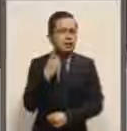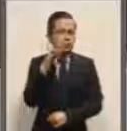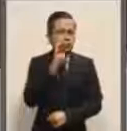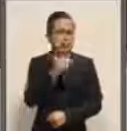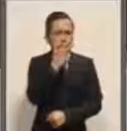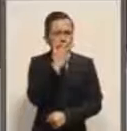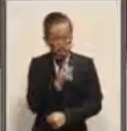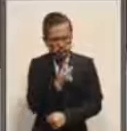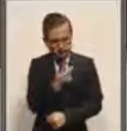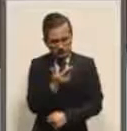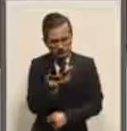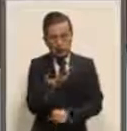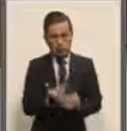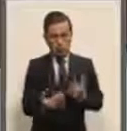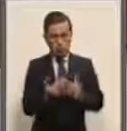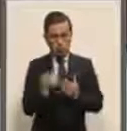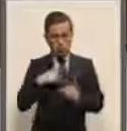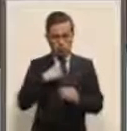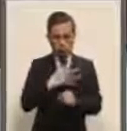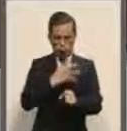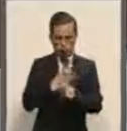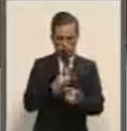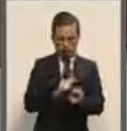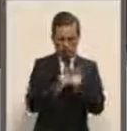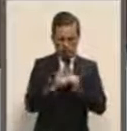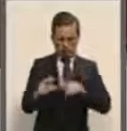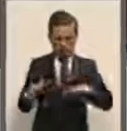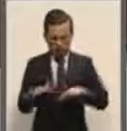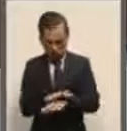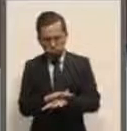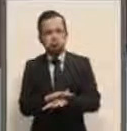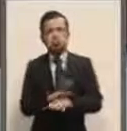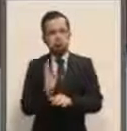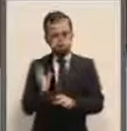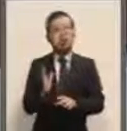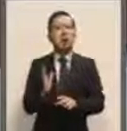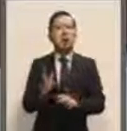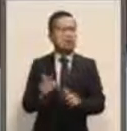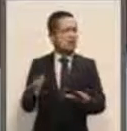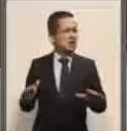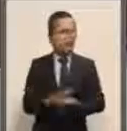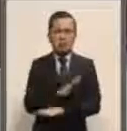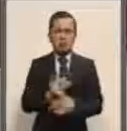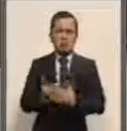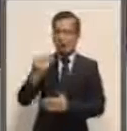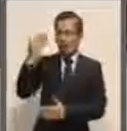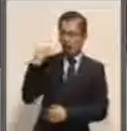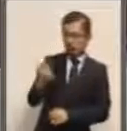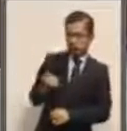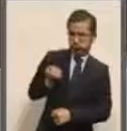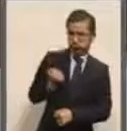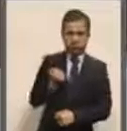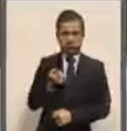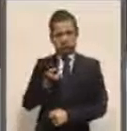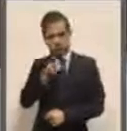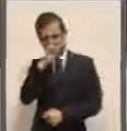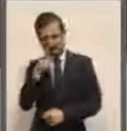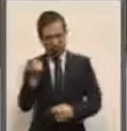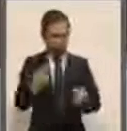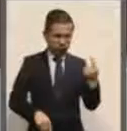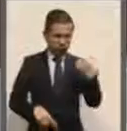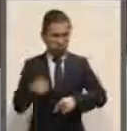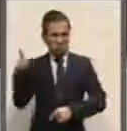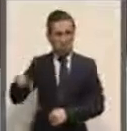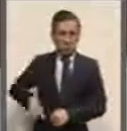la vida pública en México, estamos por concluir el tránsito de un régimen autoritario de partido de Estado